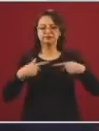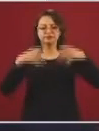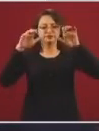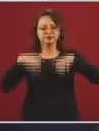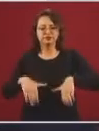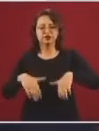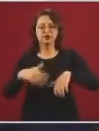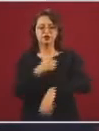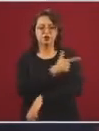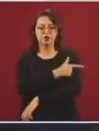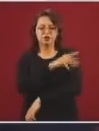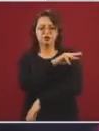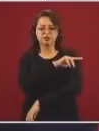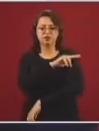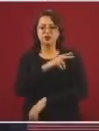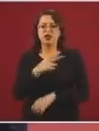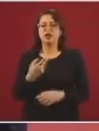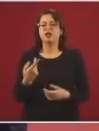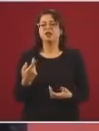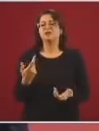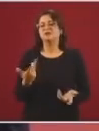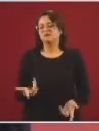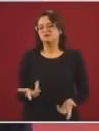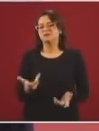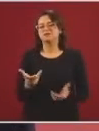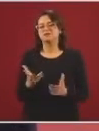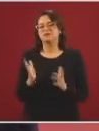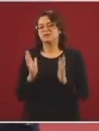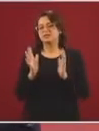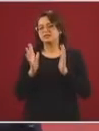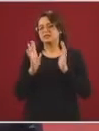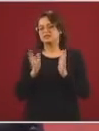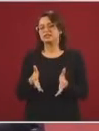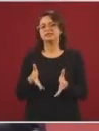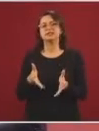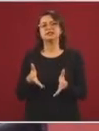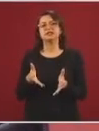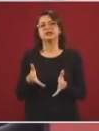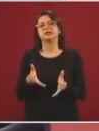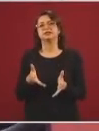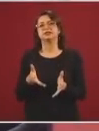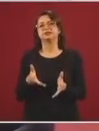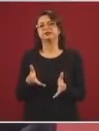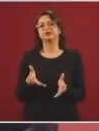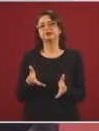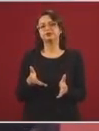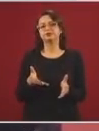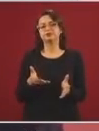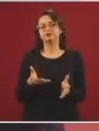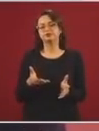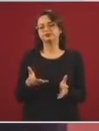elementos. Ya se están terminando los primeros